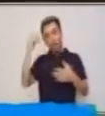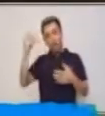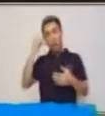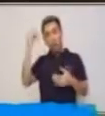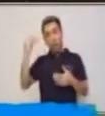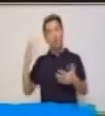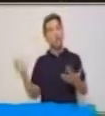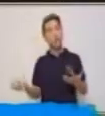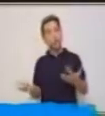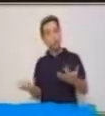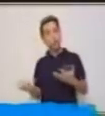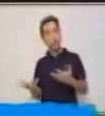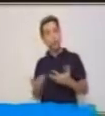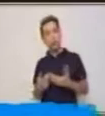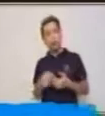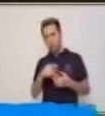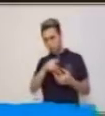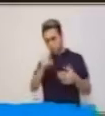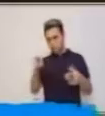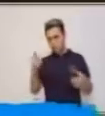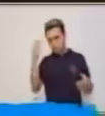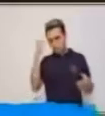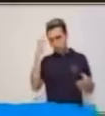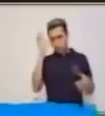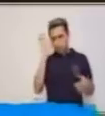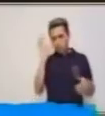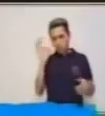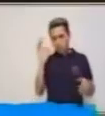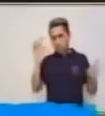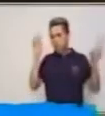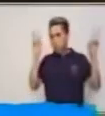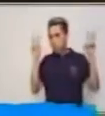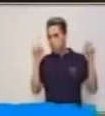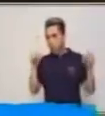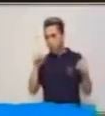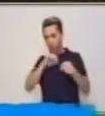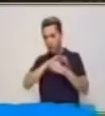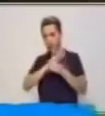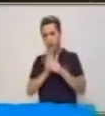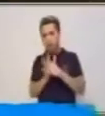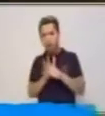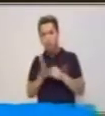¿Conocen del tema que estamos hablando? ¿Manejan el tema?